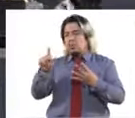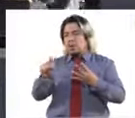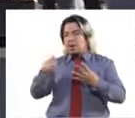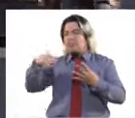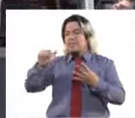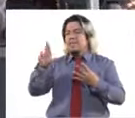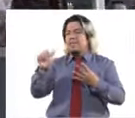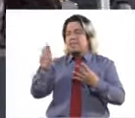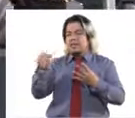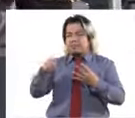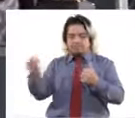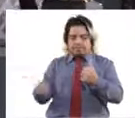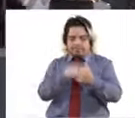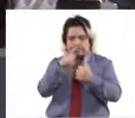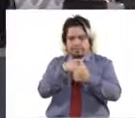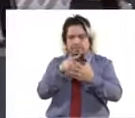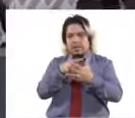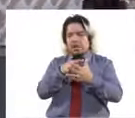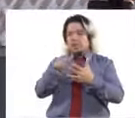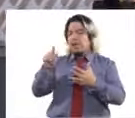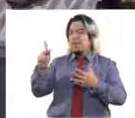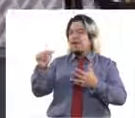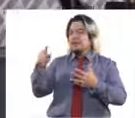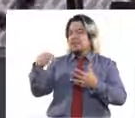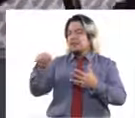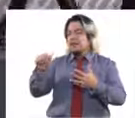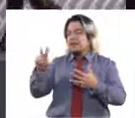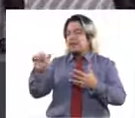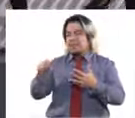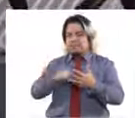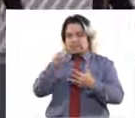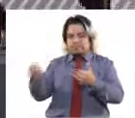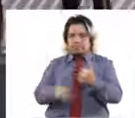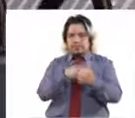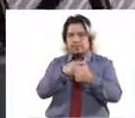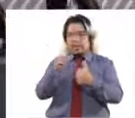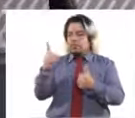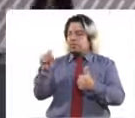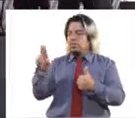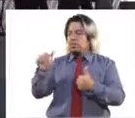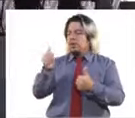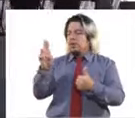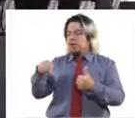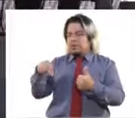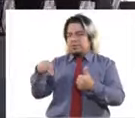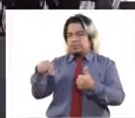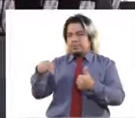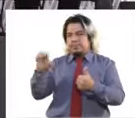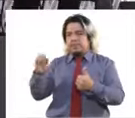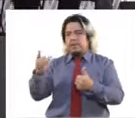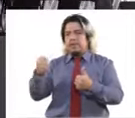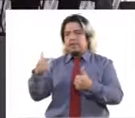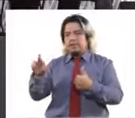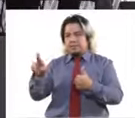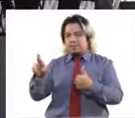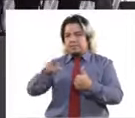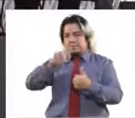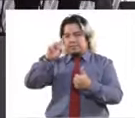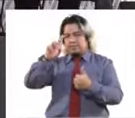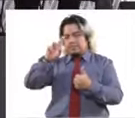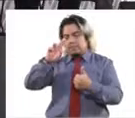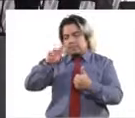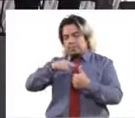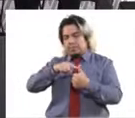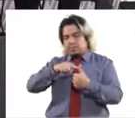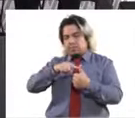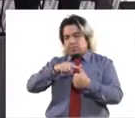Miriam, Pastrana Ramírez Williams, Durán Espíndola Edgar Yair.